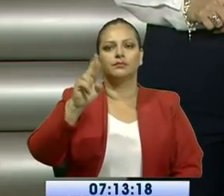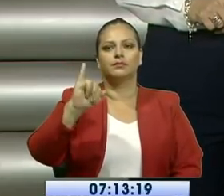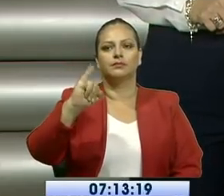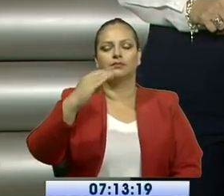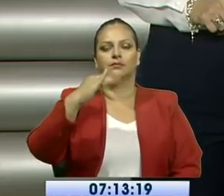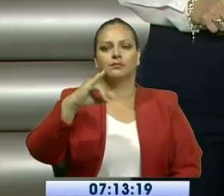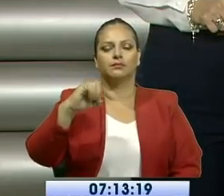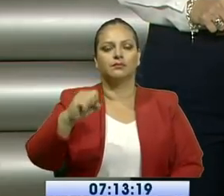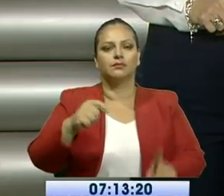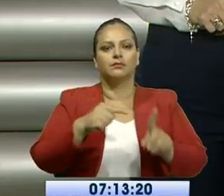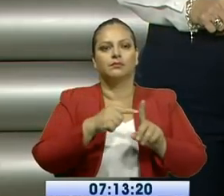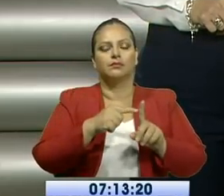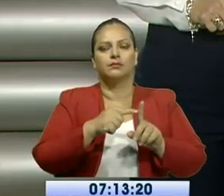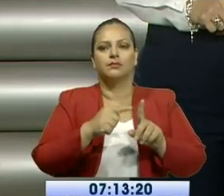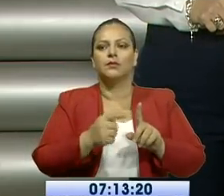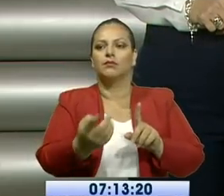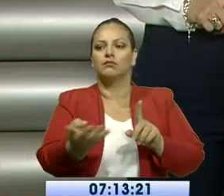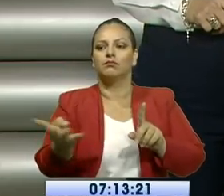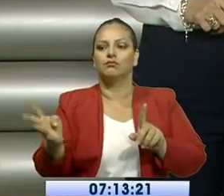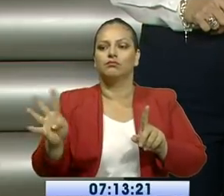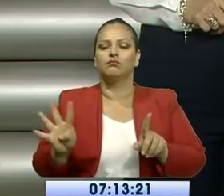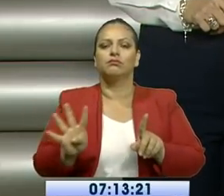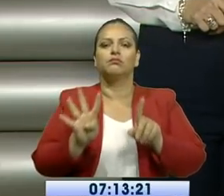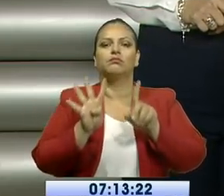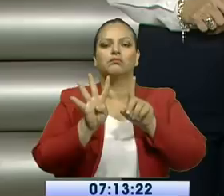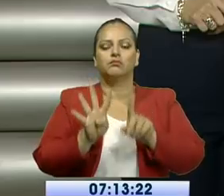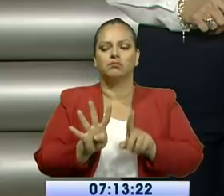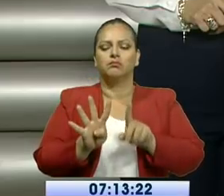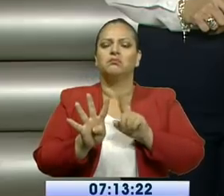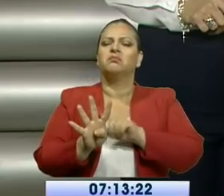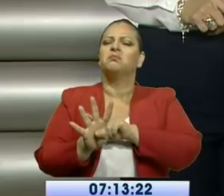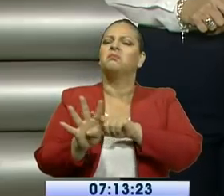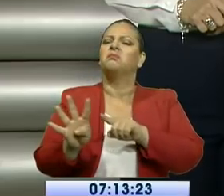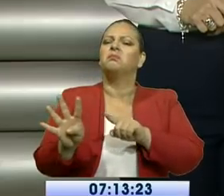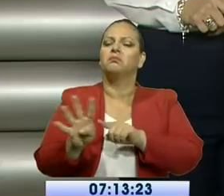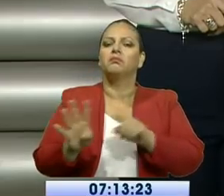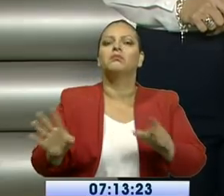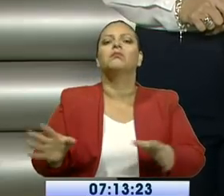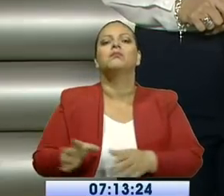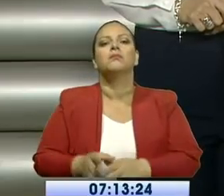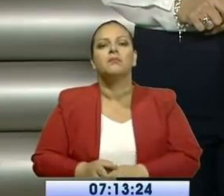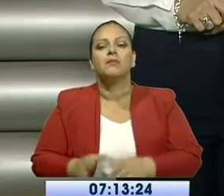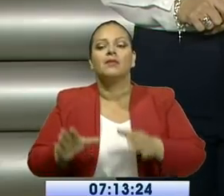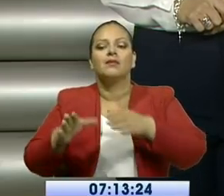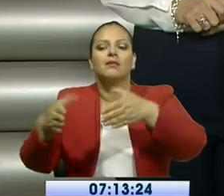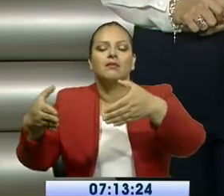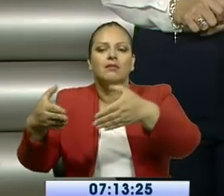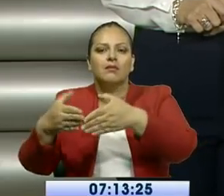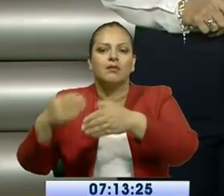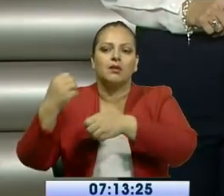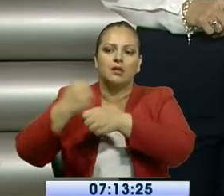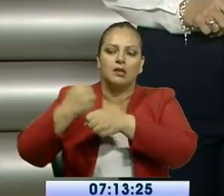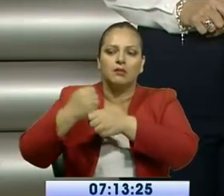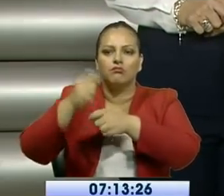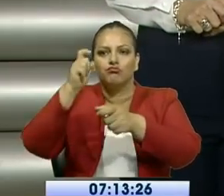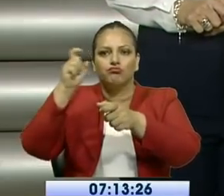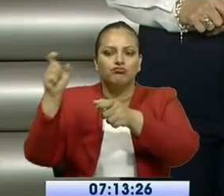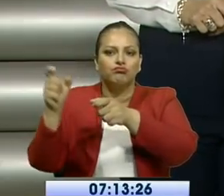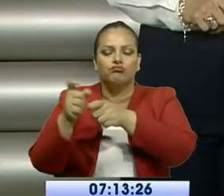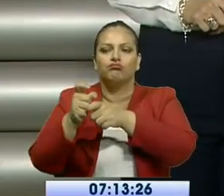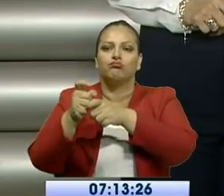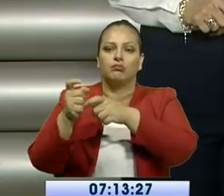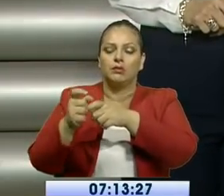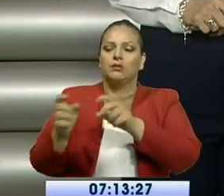Fiscalía exhortan al Consejo de Participación Transitorio para que revise su decisión de suspender el concurso para elegir a los nuevos